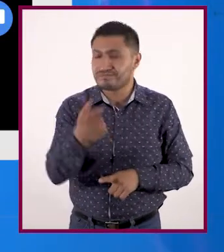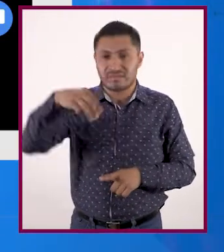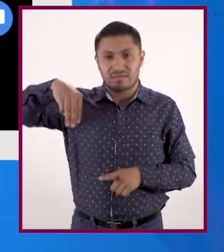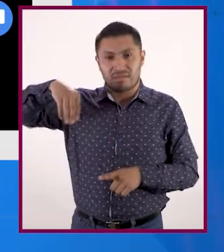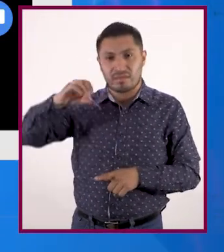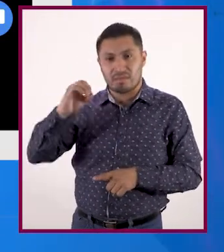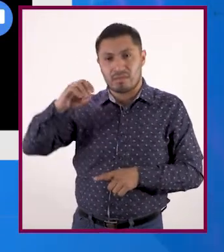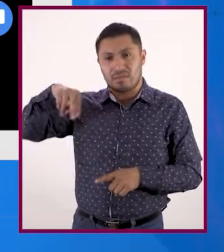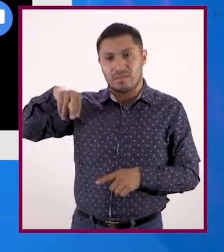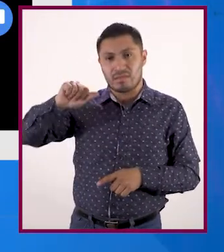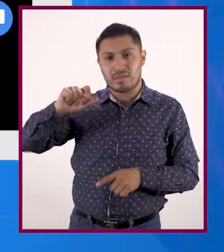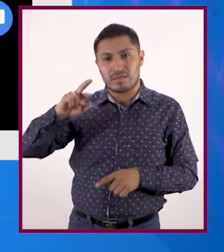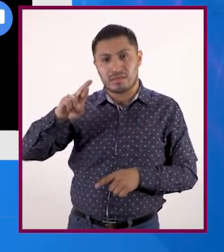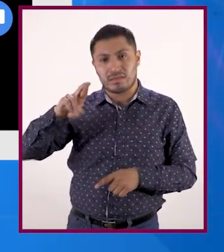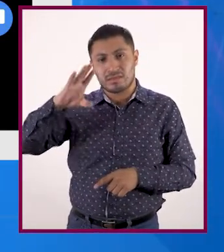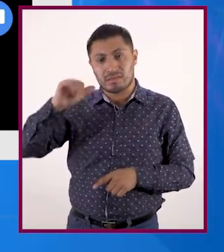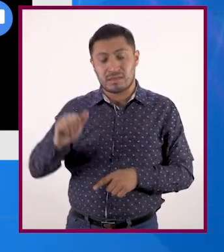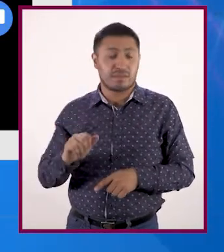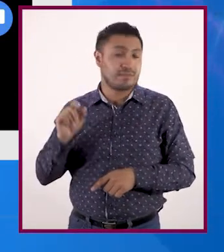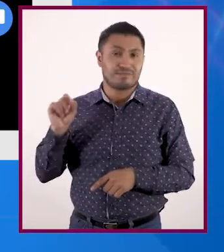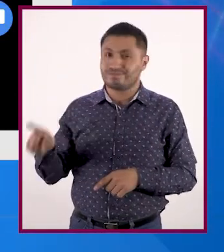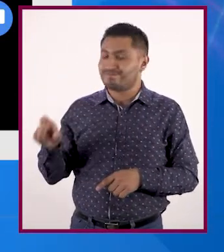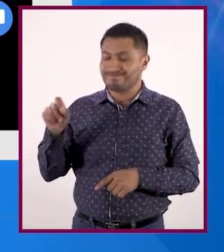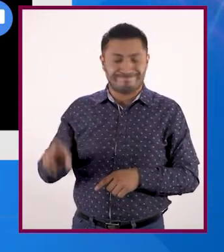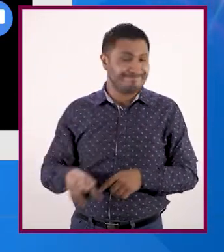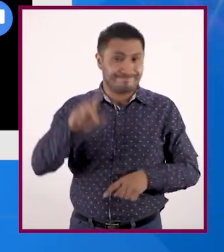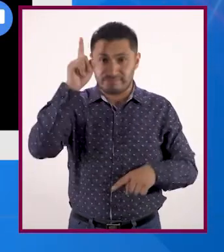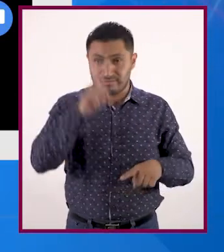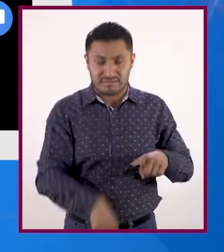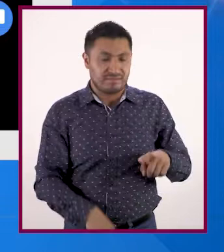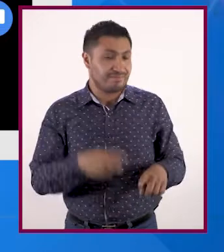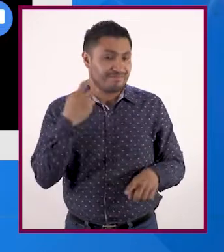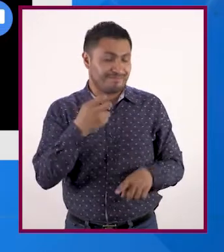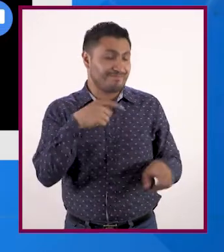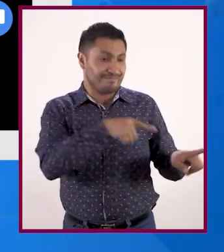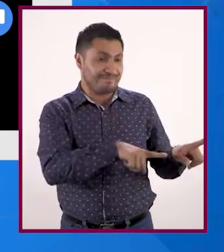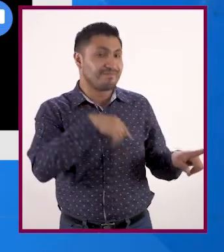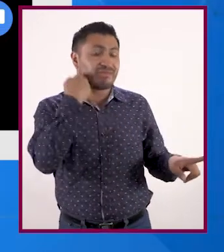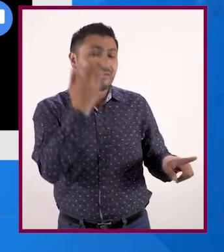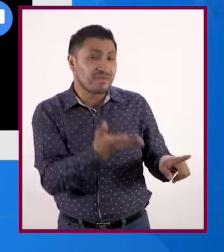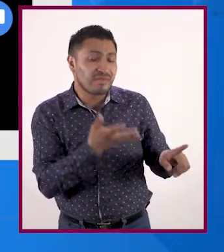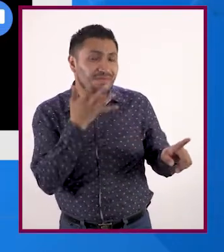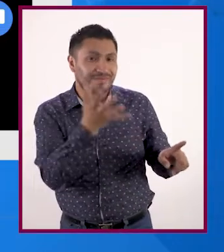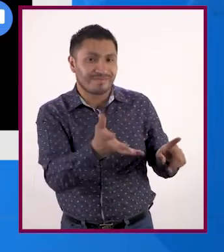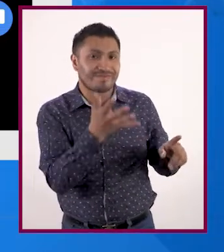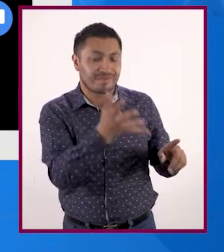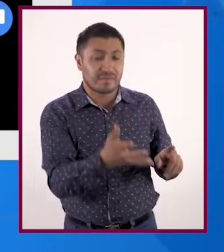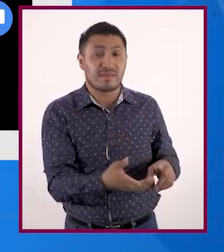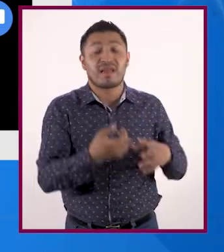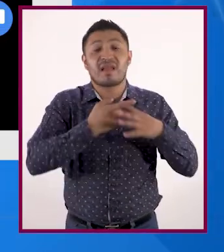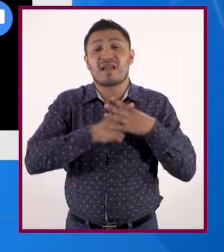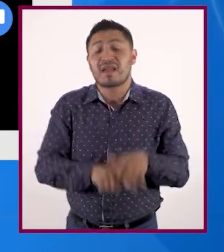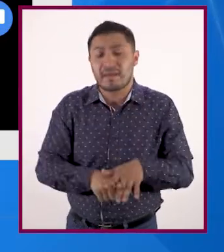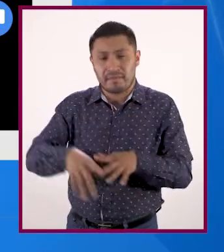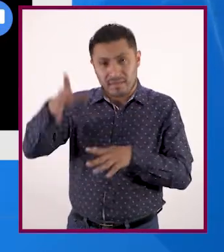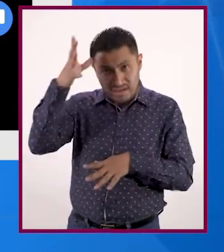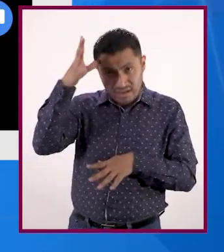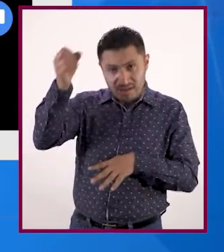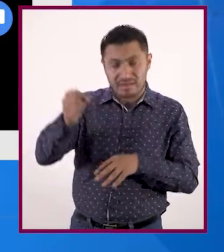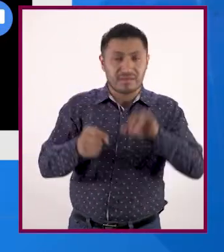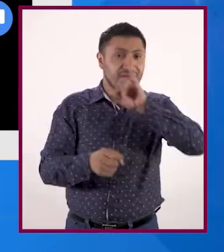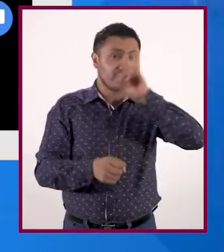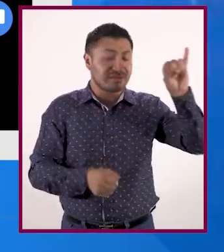en en francia a partir de ello se empezó a establecer el concepto o los conceptos